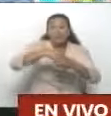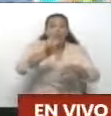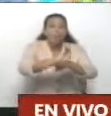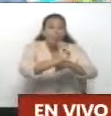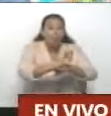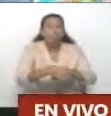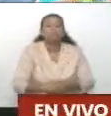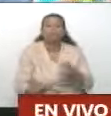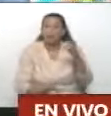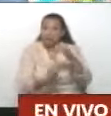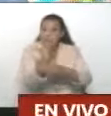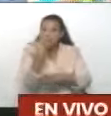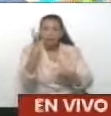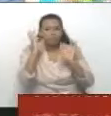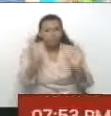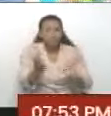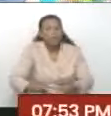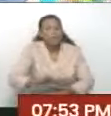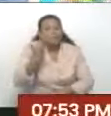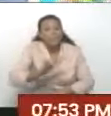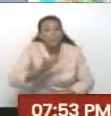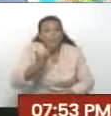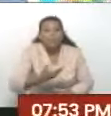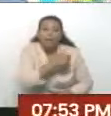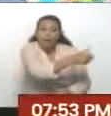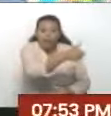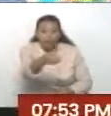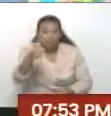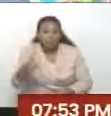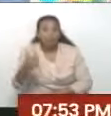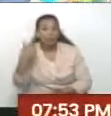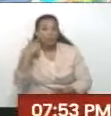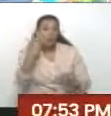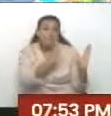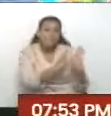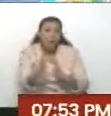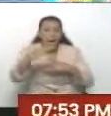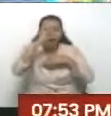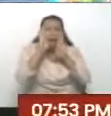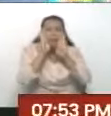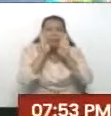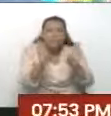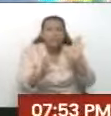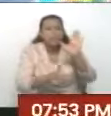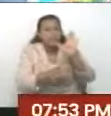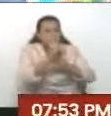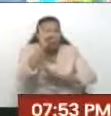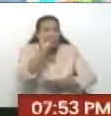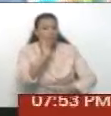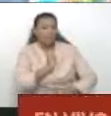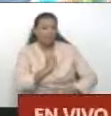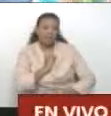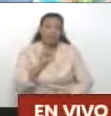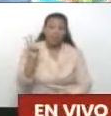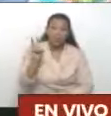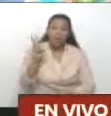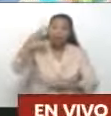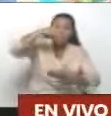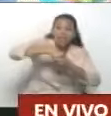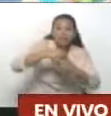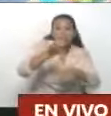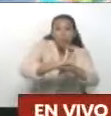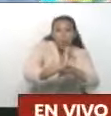una estructura y con una cosa importante, que cada uno de los programas le desarrollamos el sentido de identidad, el sentido